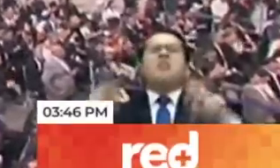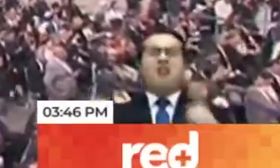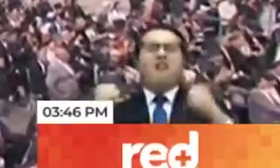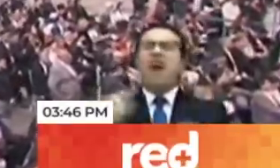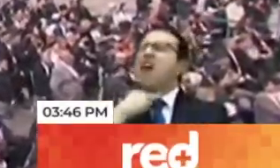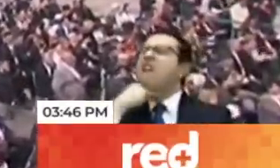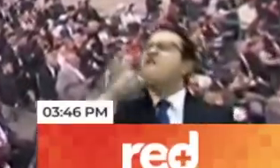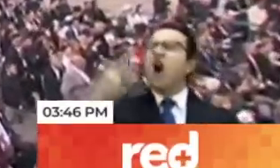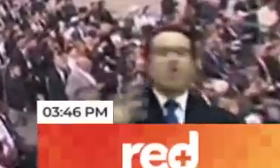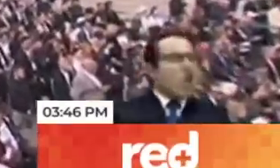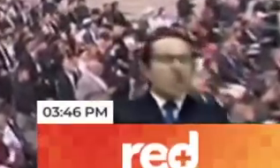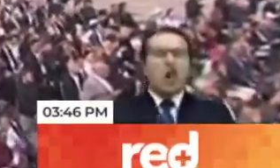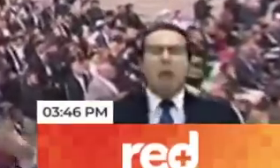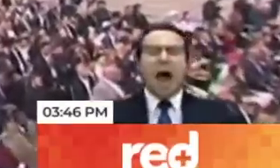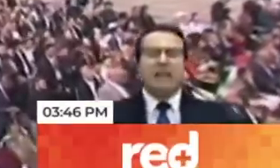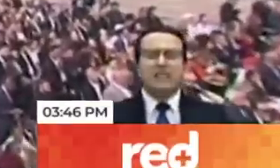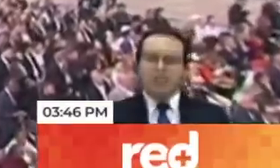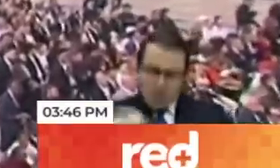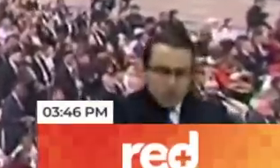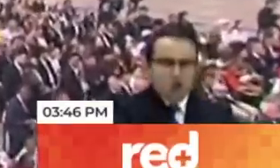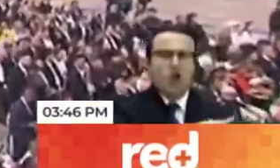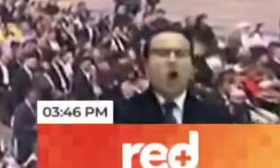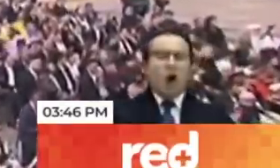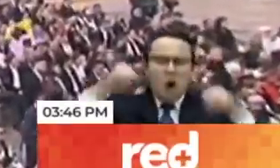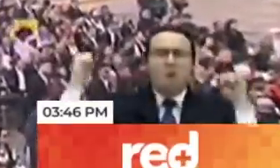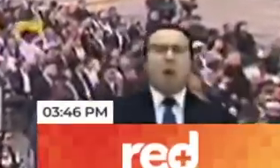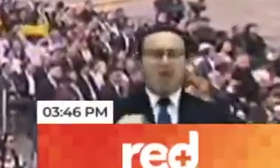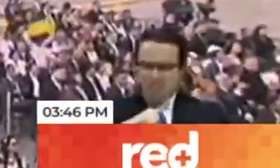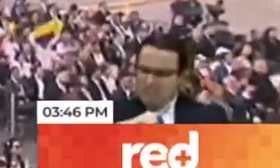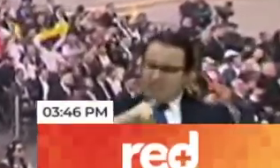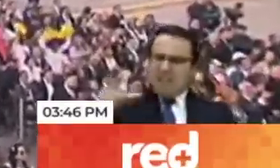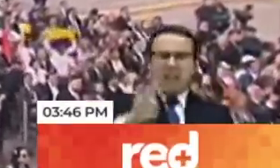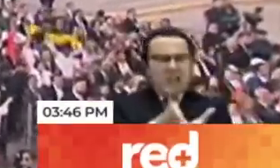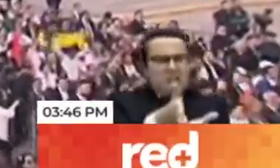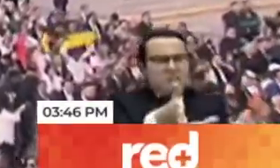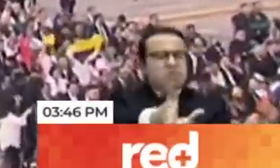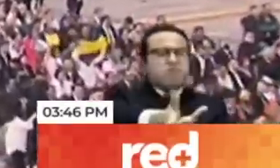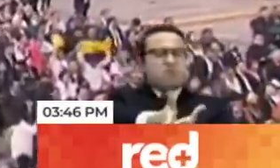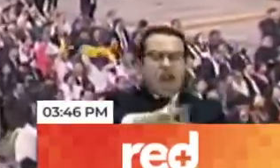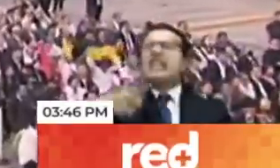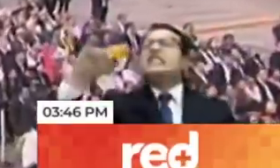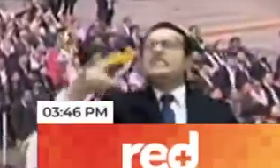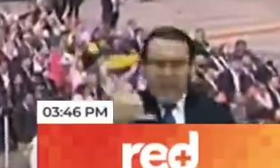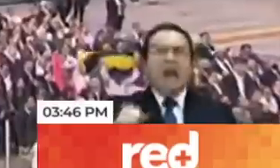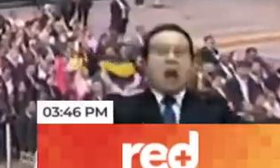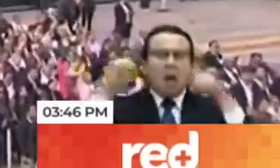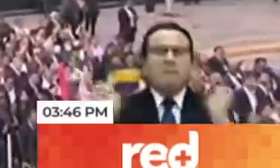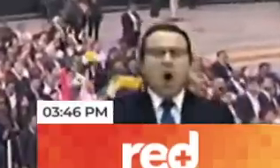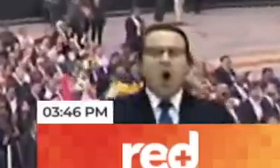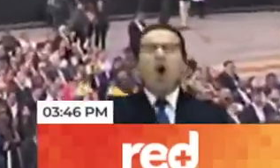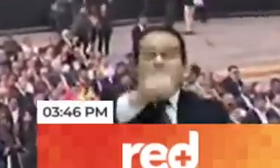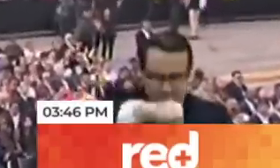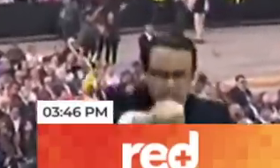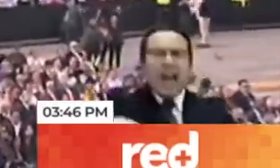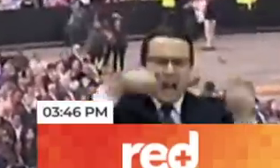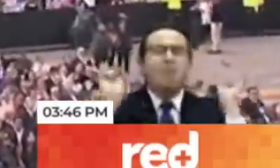no más, somos capaces de liderar nuestro propio destino. ¡Sí se pudo! ¡Sí se